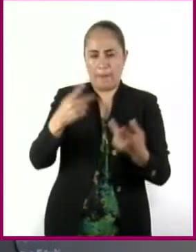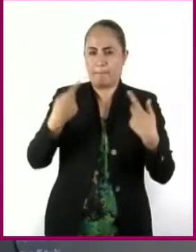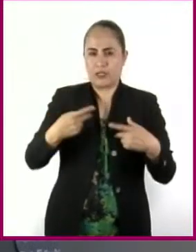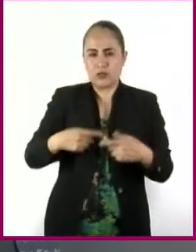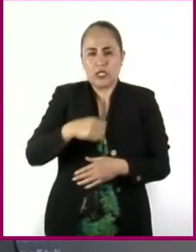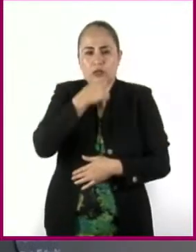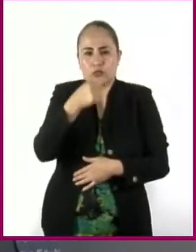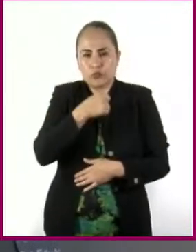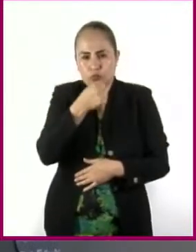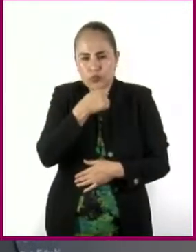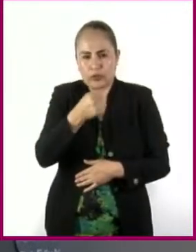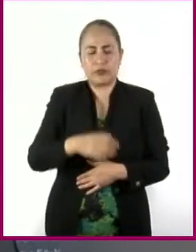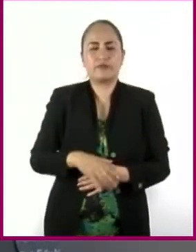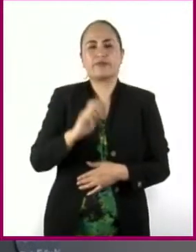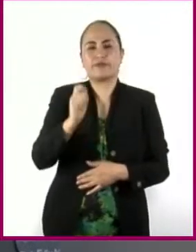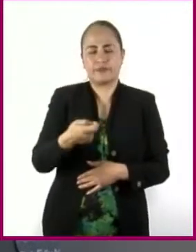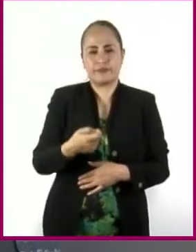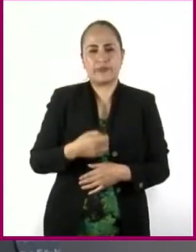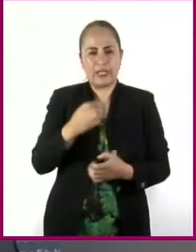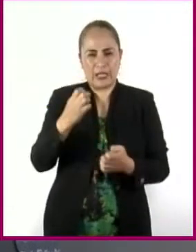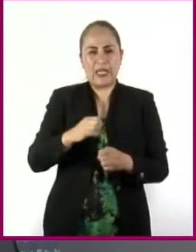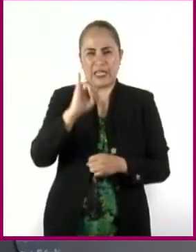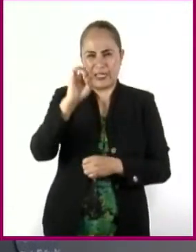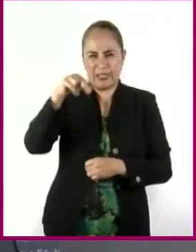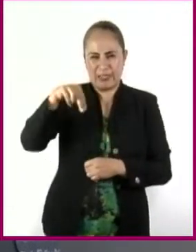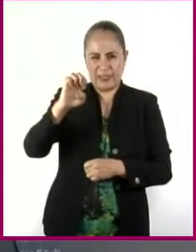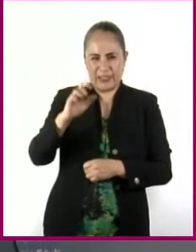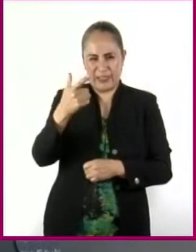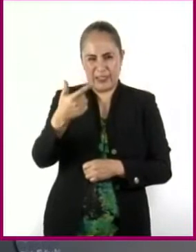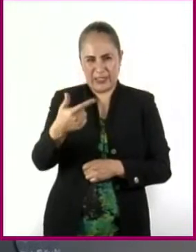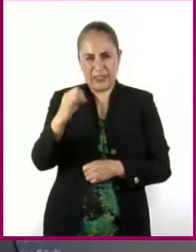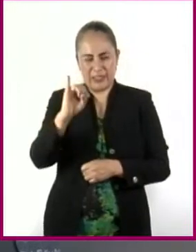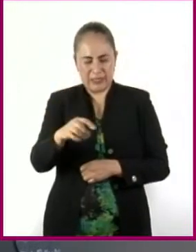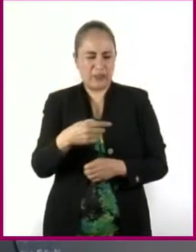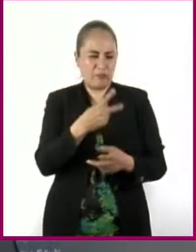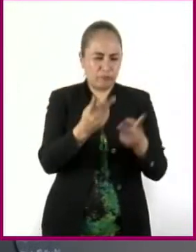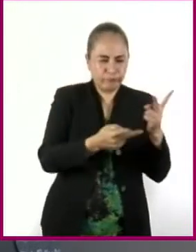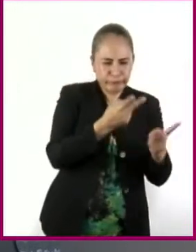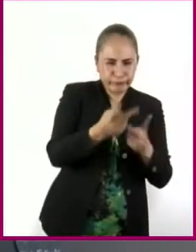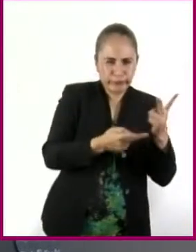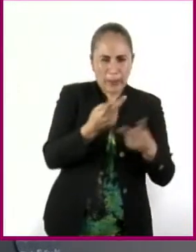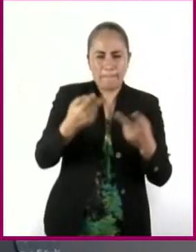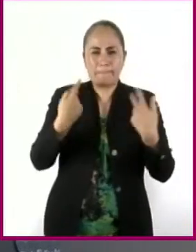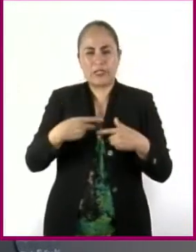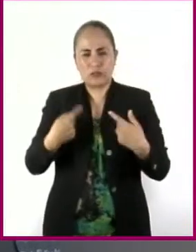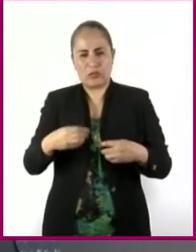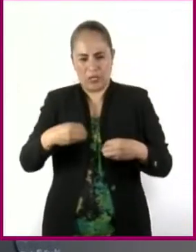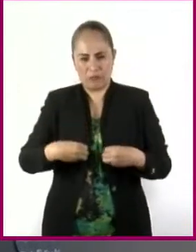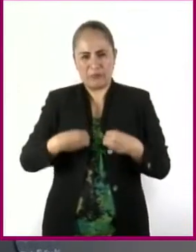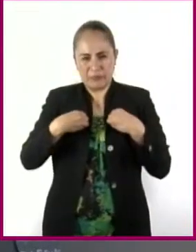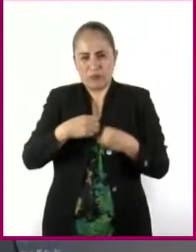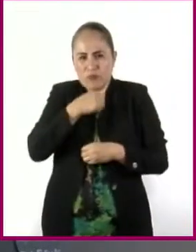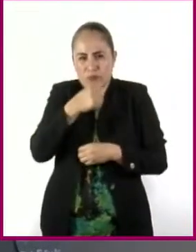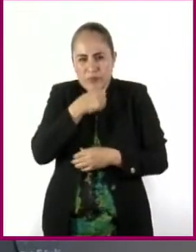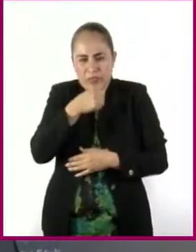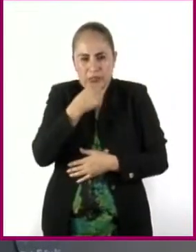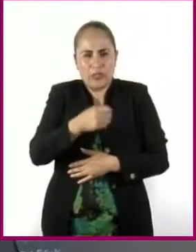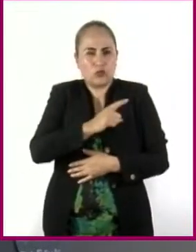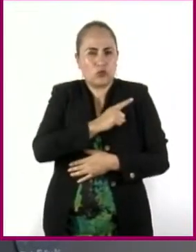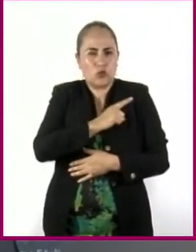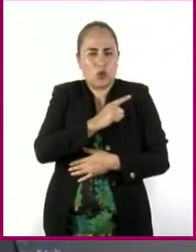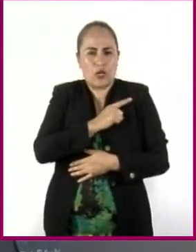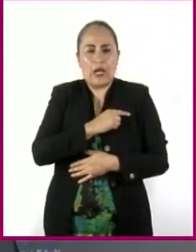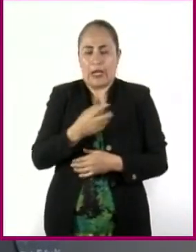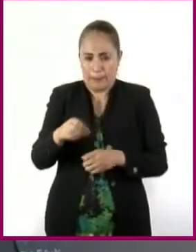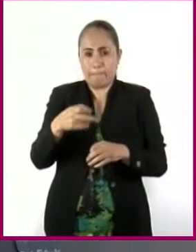se mencionó, las estimaciones del estudio del INEGI muestran que el porcentaje de las personas mayores que viven solas y son económicamente activas